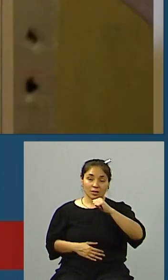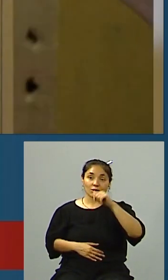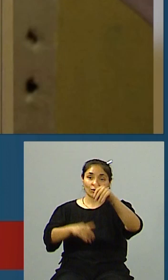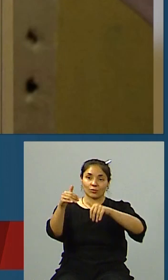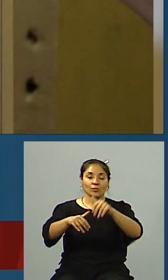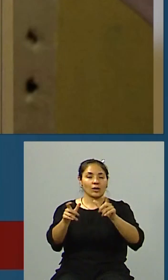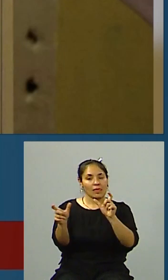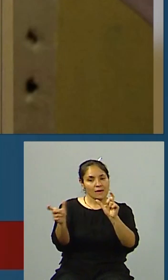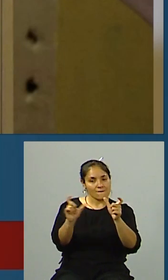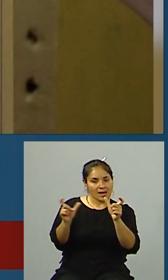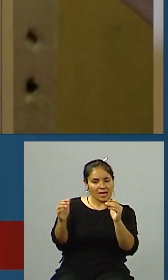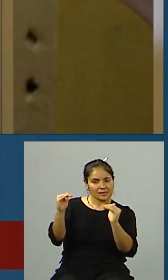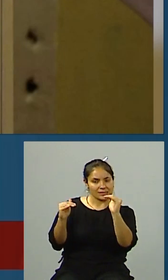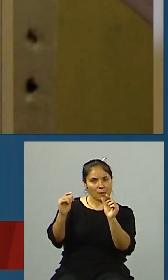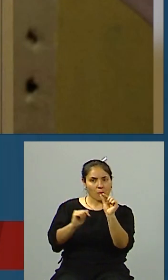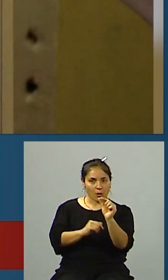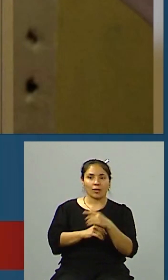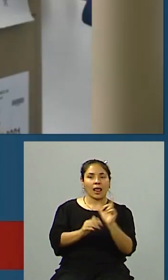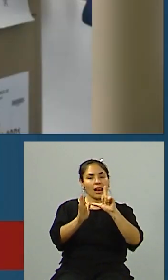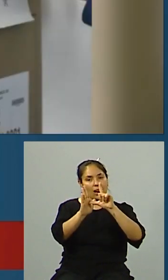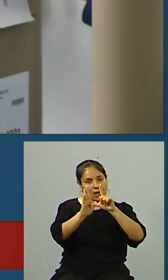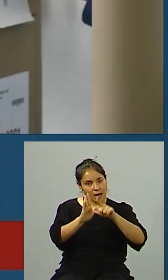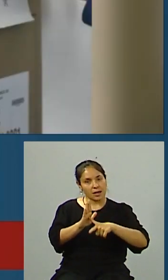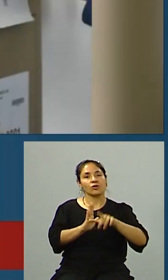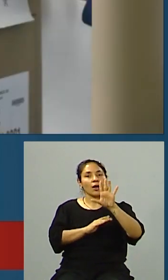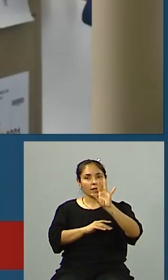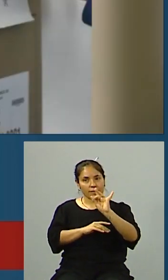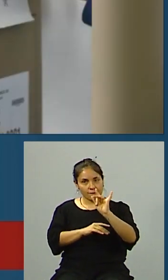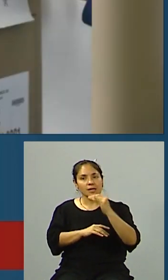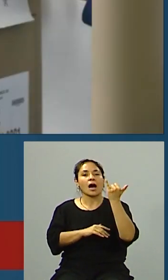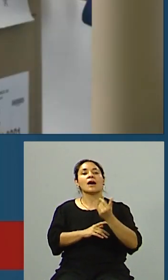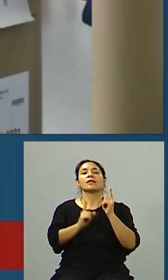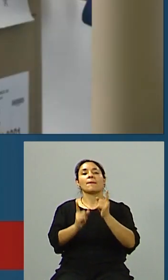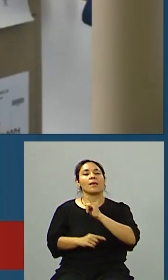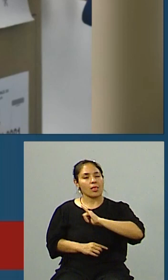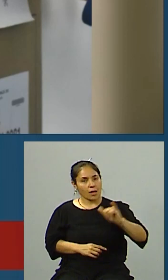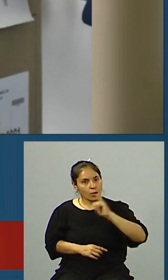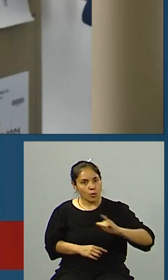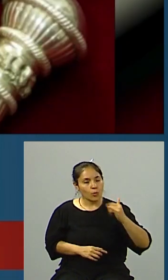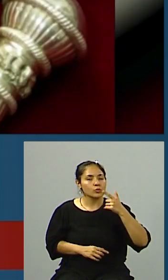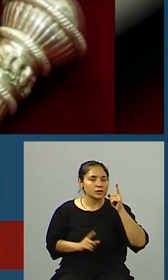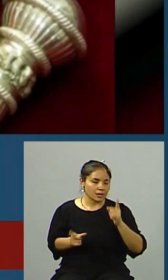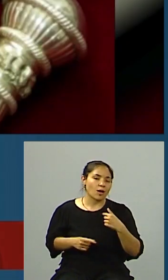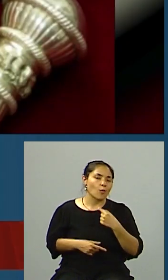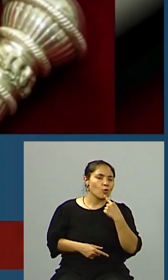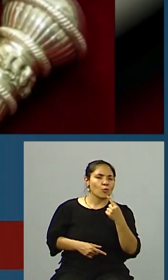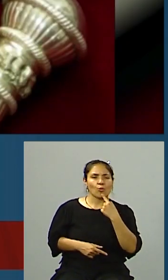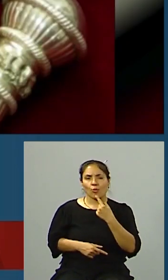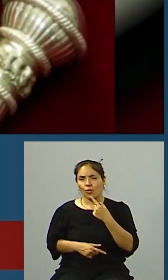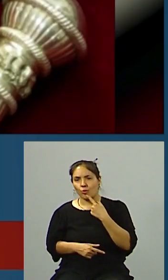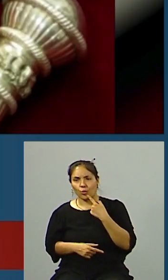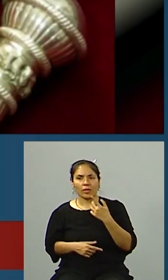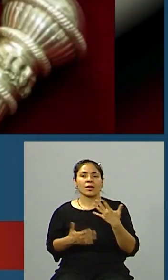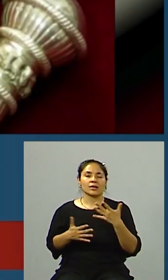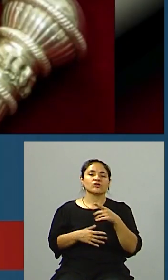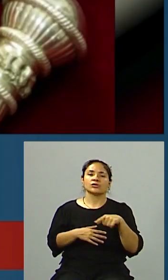escrutinio lento, complicado, con denuncias y sospechas. Esto